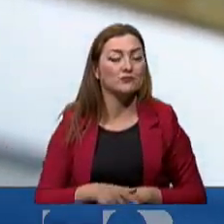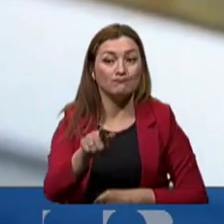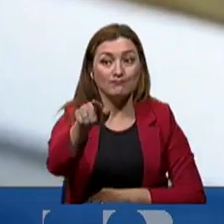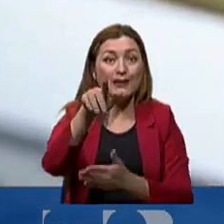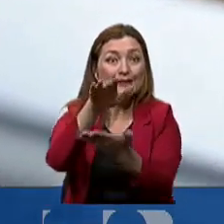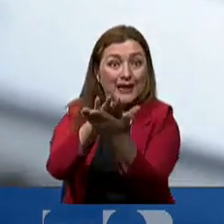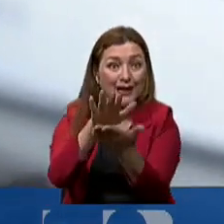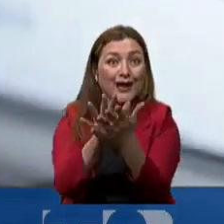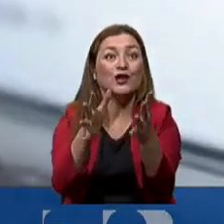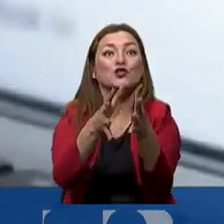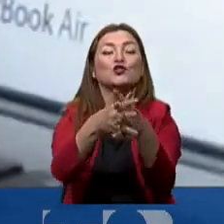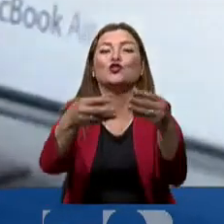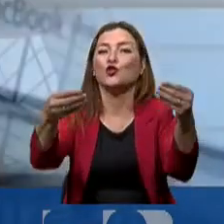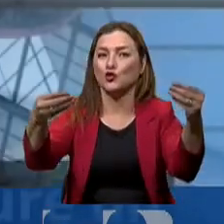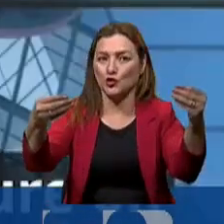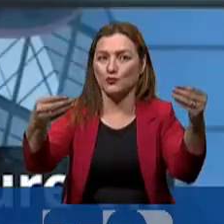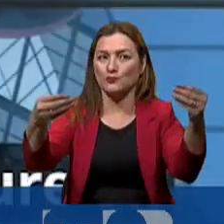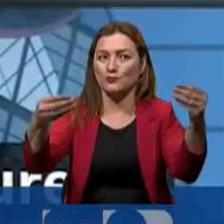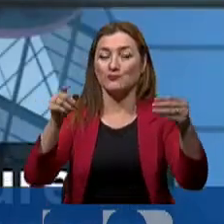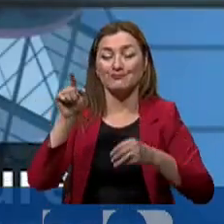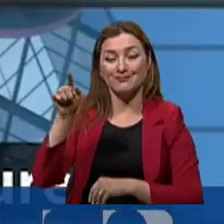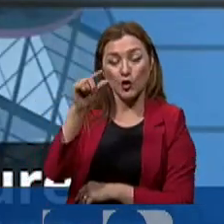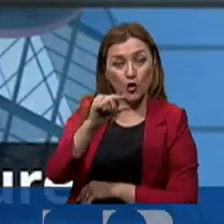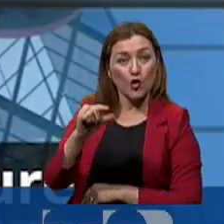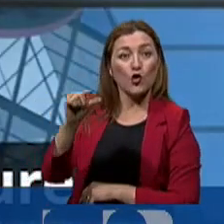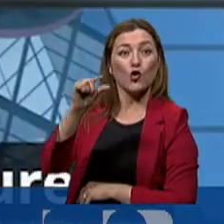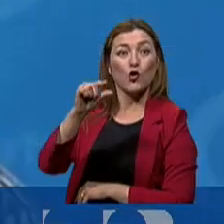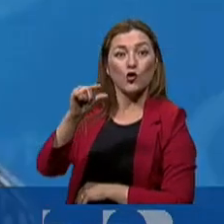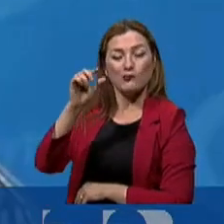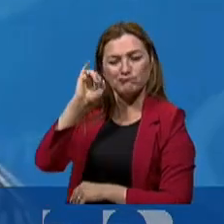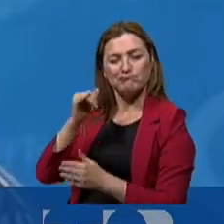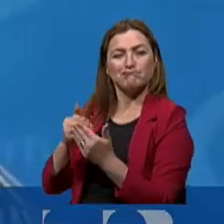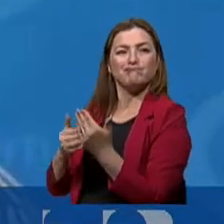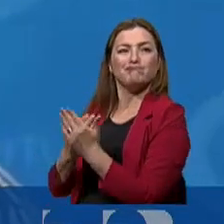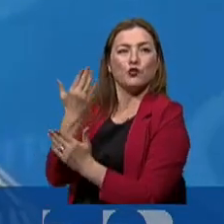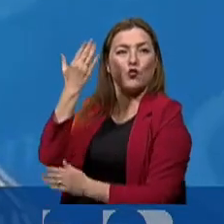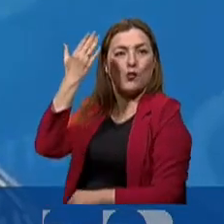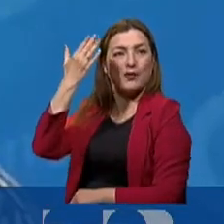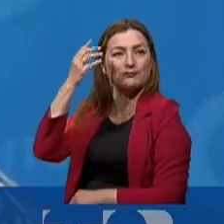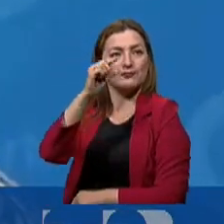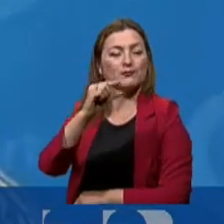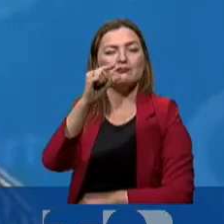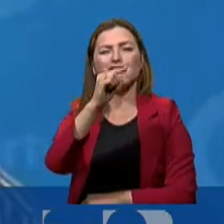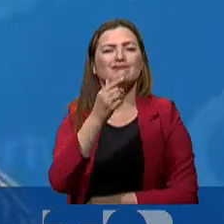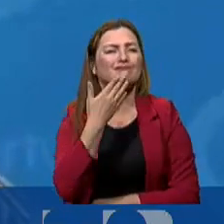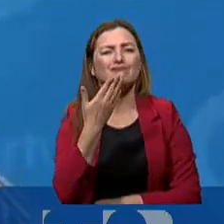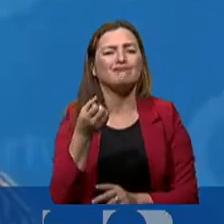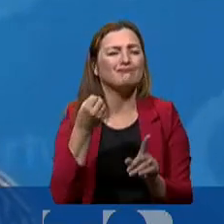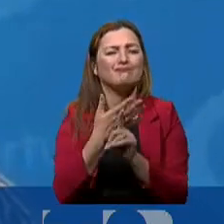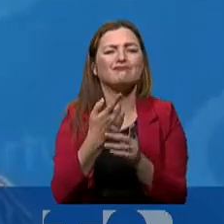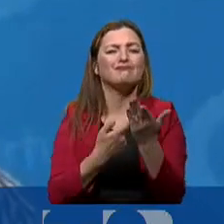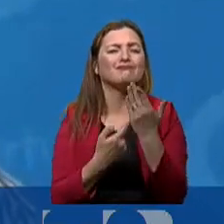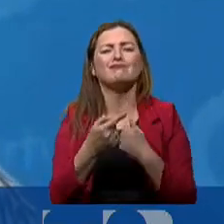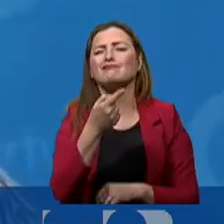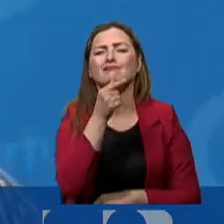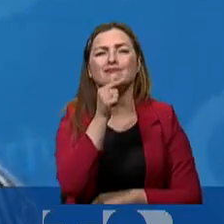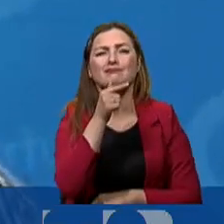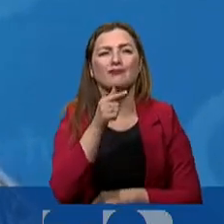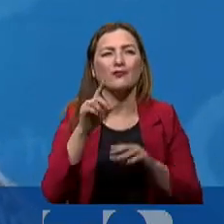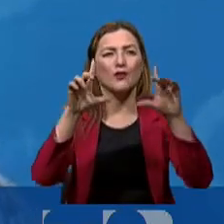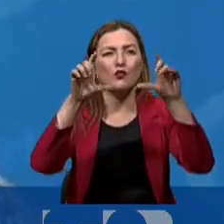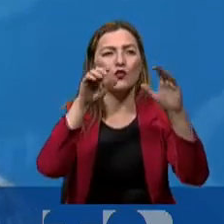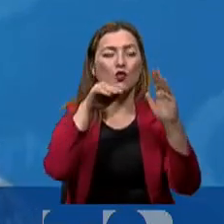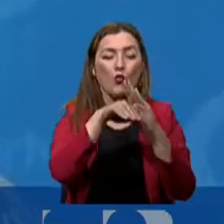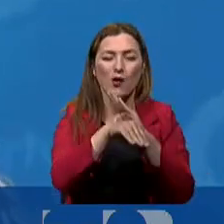Pero tranquilo, hay solución. Todo indica a que Google se está renovando. Este anuncio de Google solamente afecta a